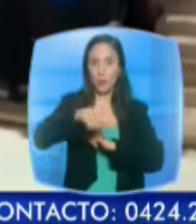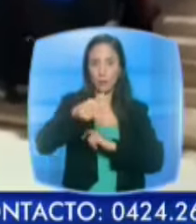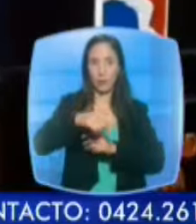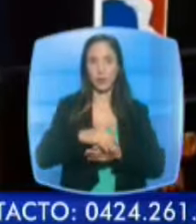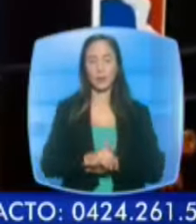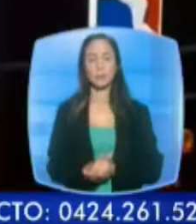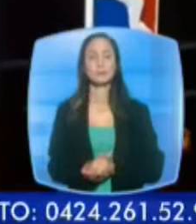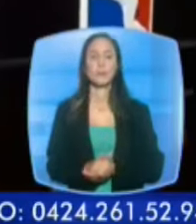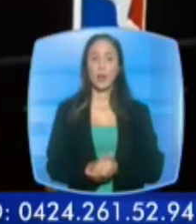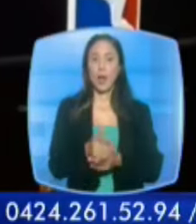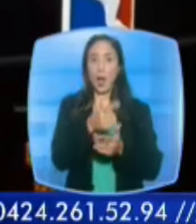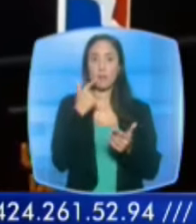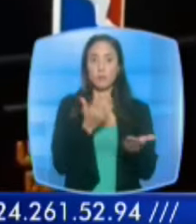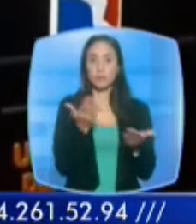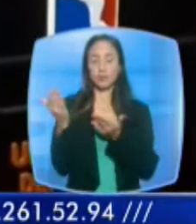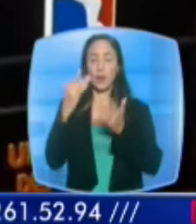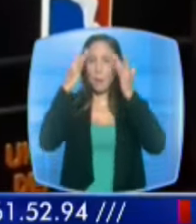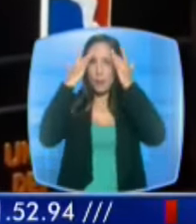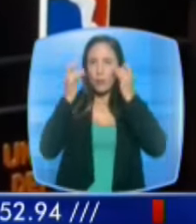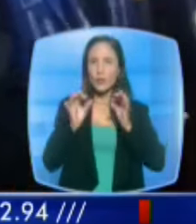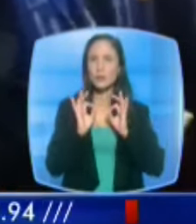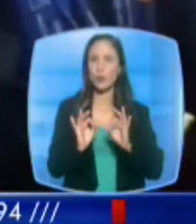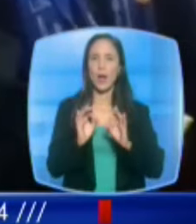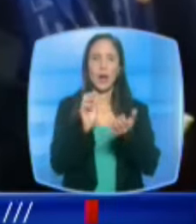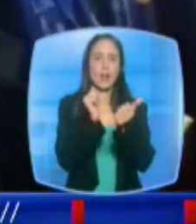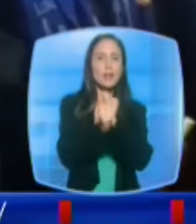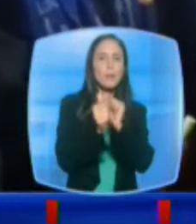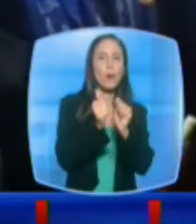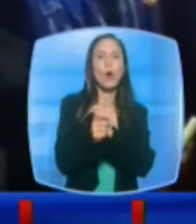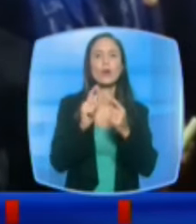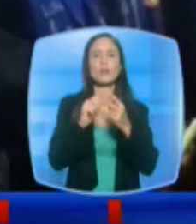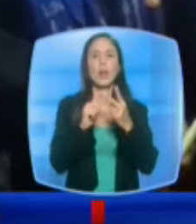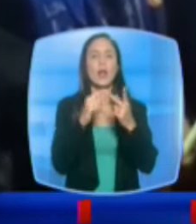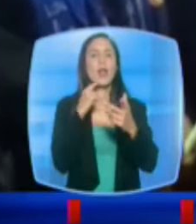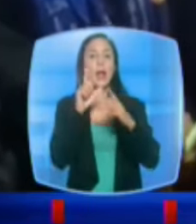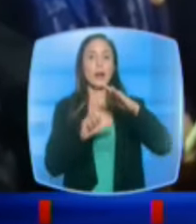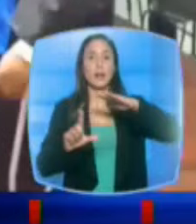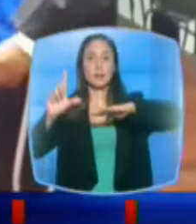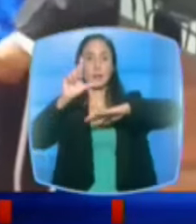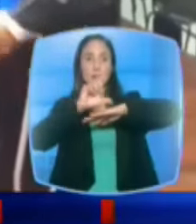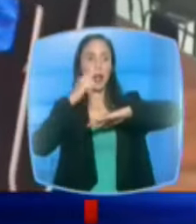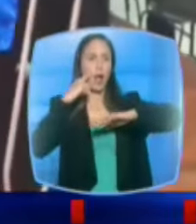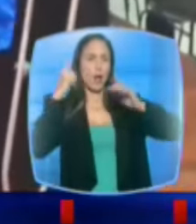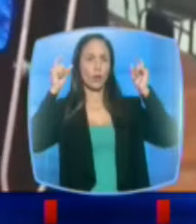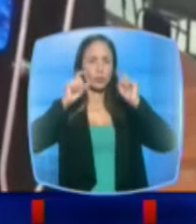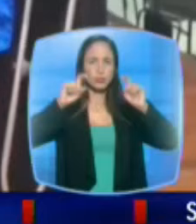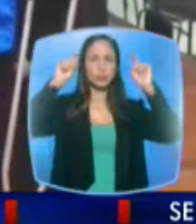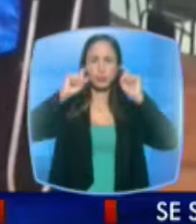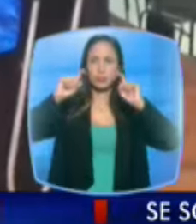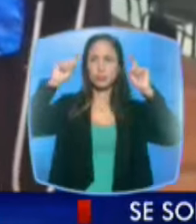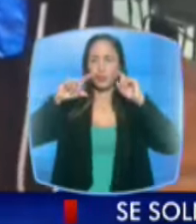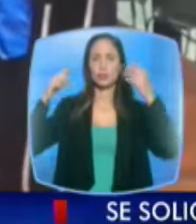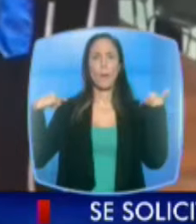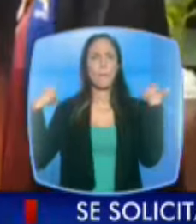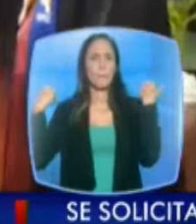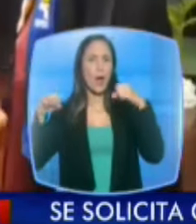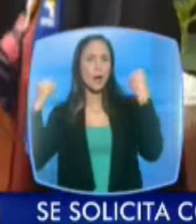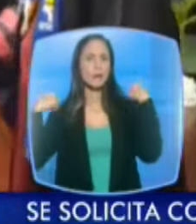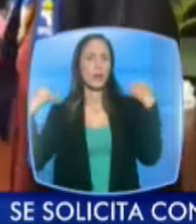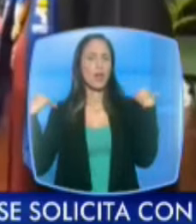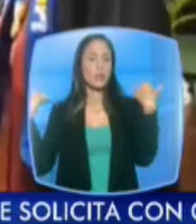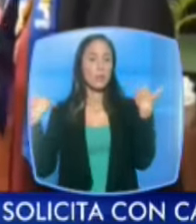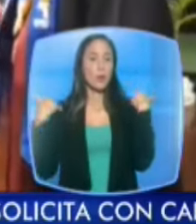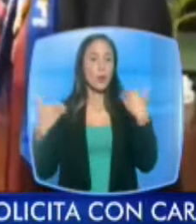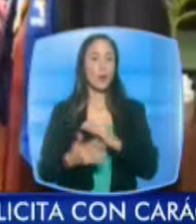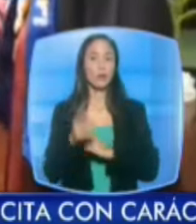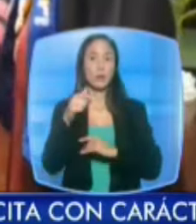es profesionales del deporte, en gestión tecnológica del deporte, licenciados en entrenamiento deportivo, licenciados en actividad física